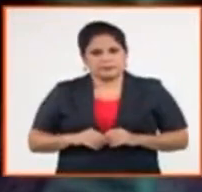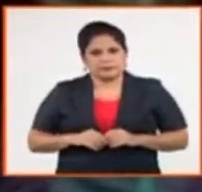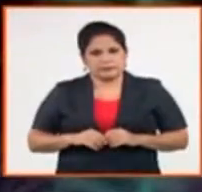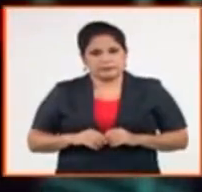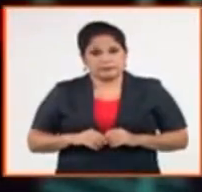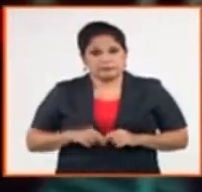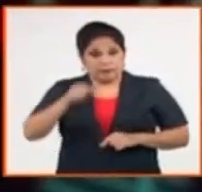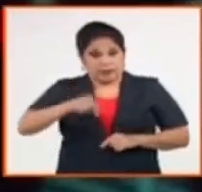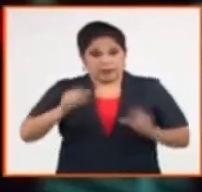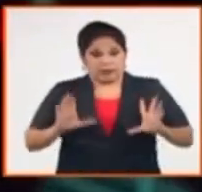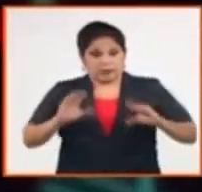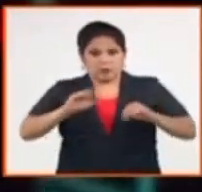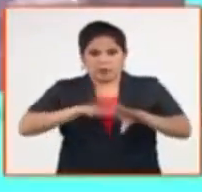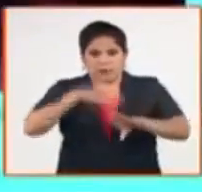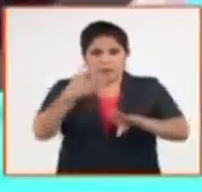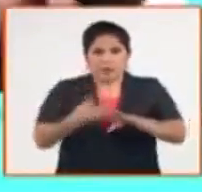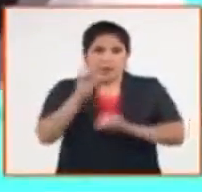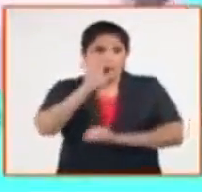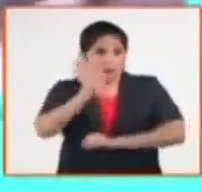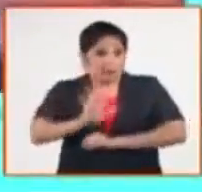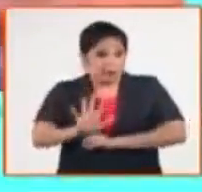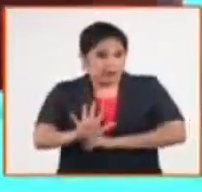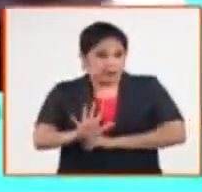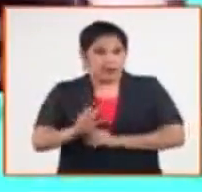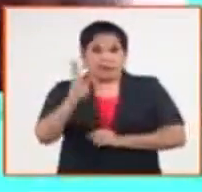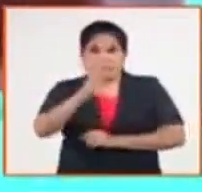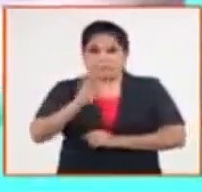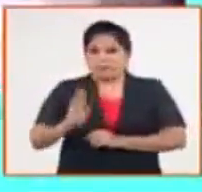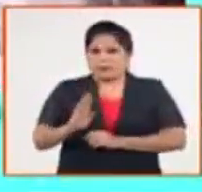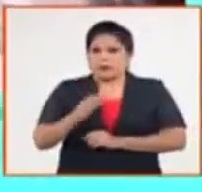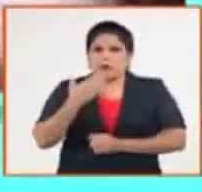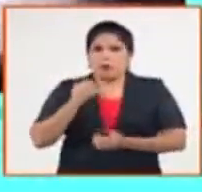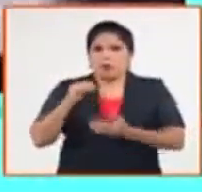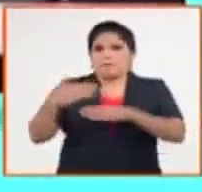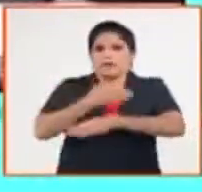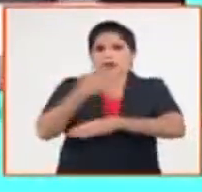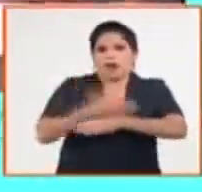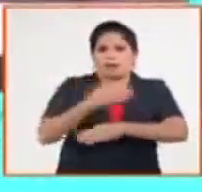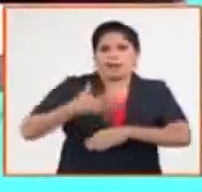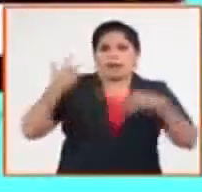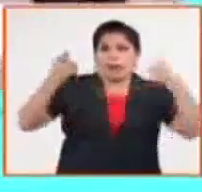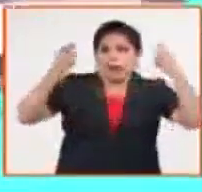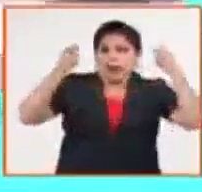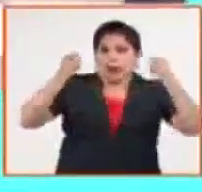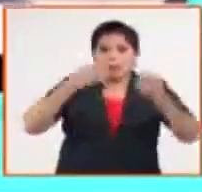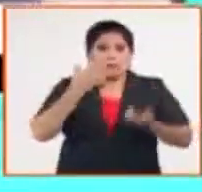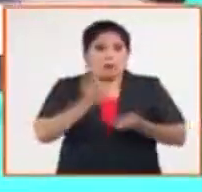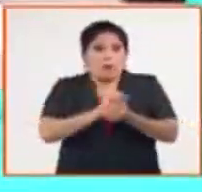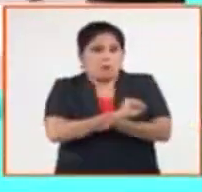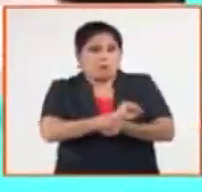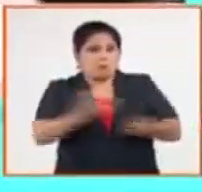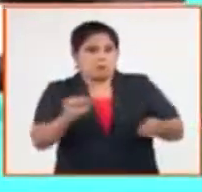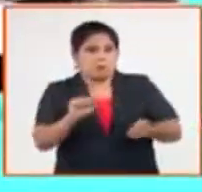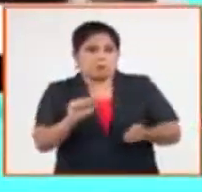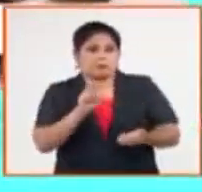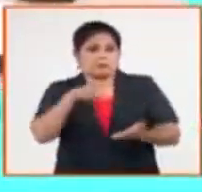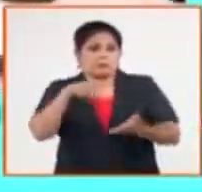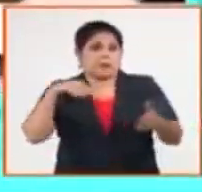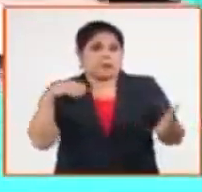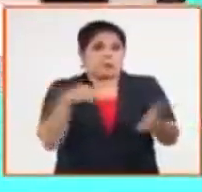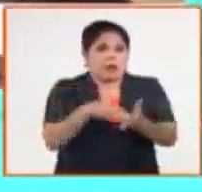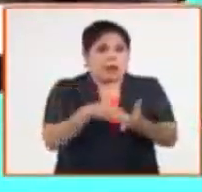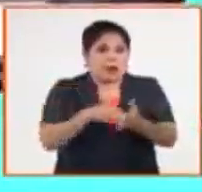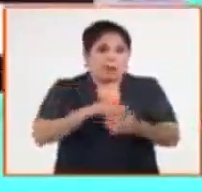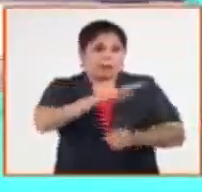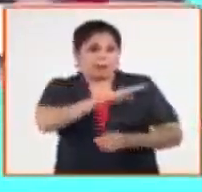Esta noche, después de la novela... En Miami, si usted protesta a favor de las bombas, las intervenciones militares y el embargo